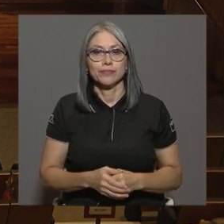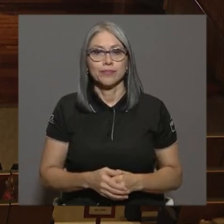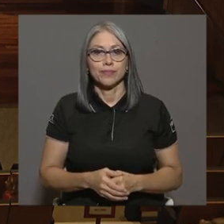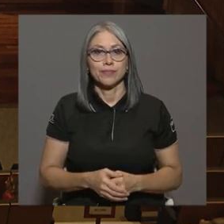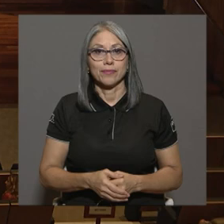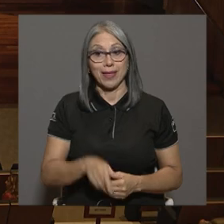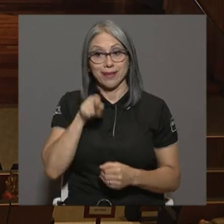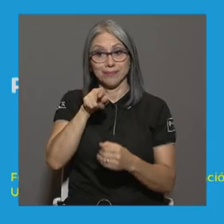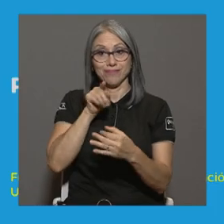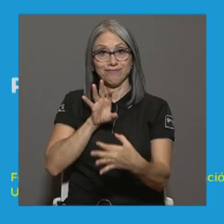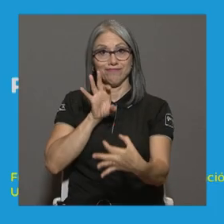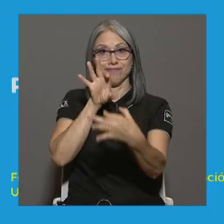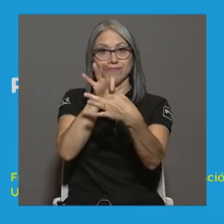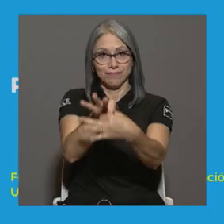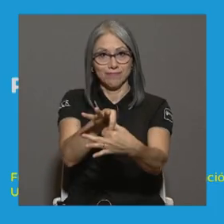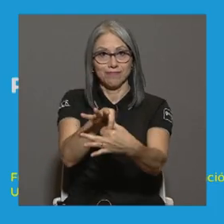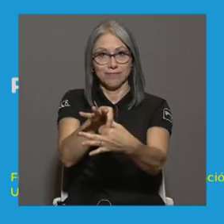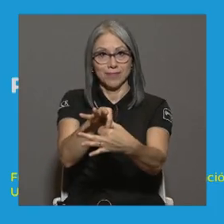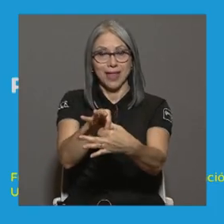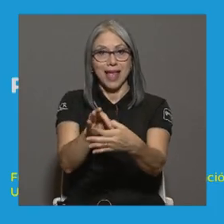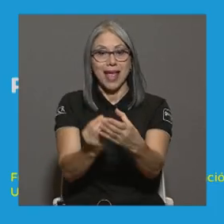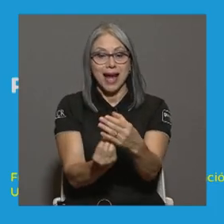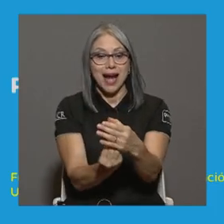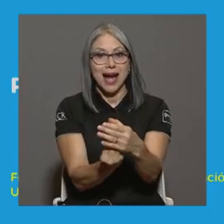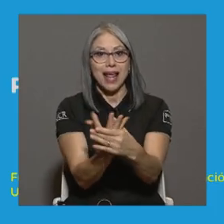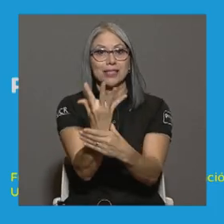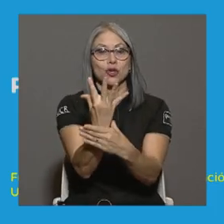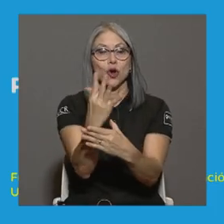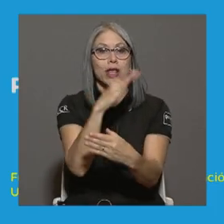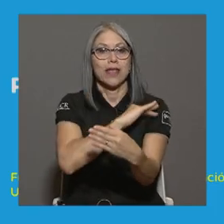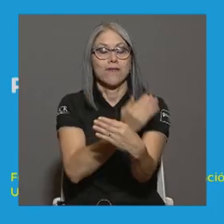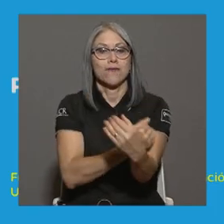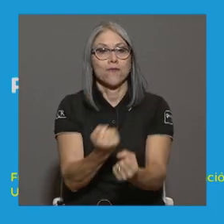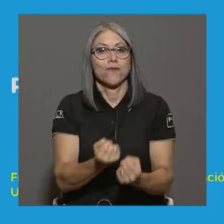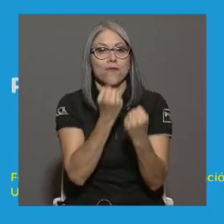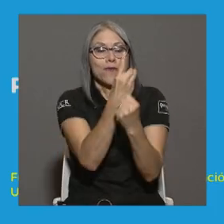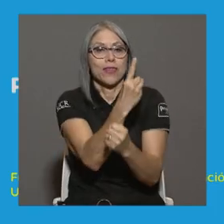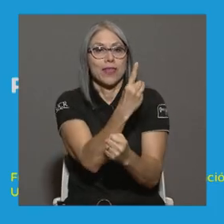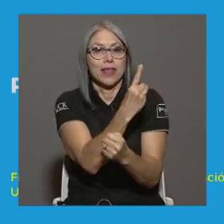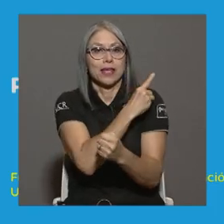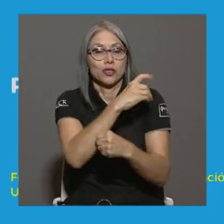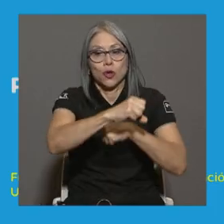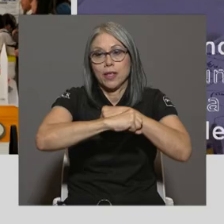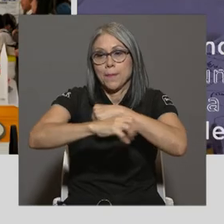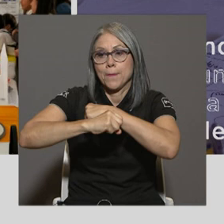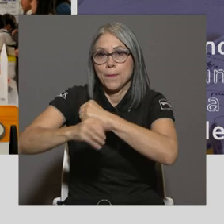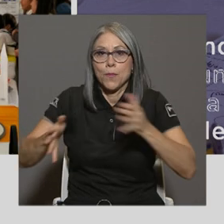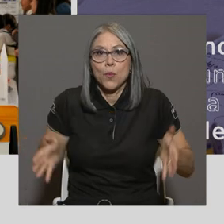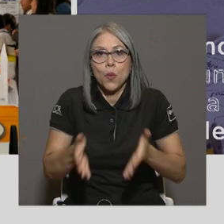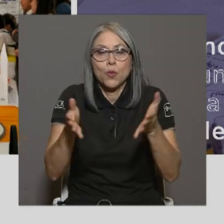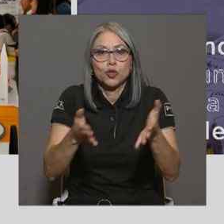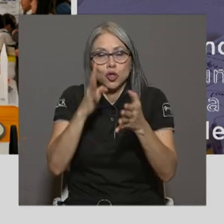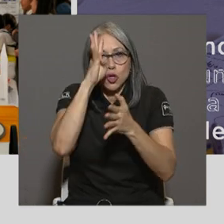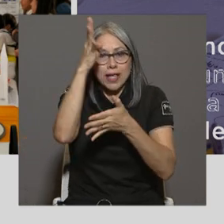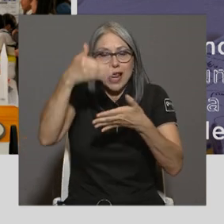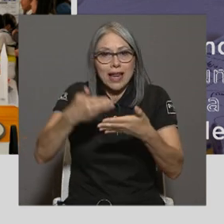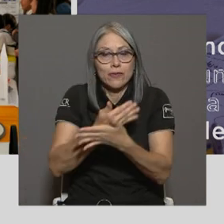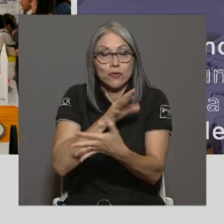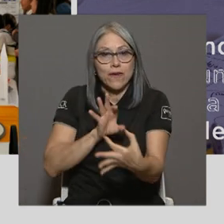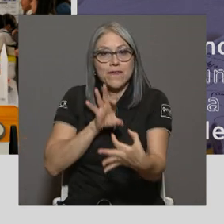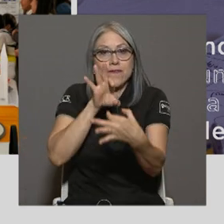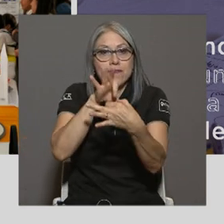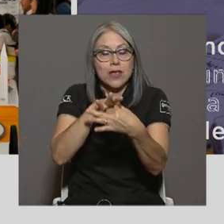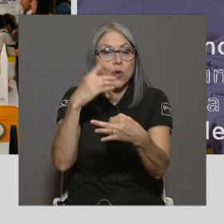En esa línea, la creación y el fortalecimiento de la Dirección de Promoción de la Innovación y Vínculo para el